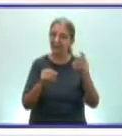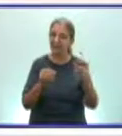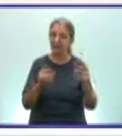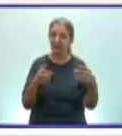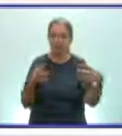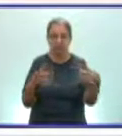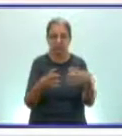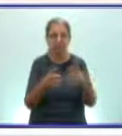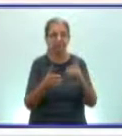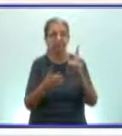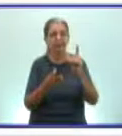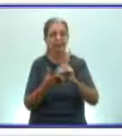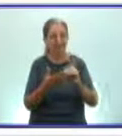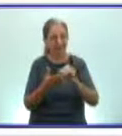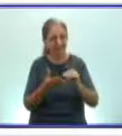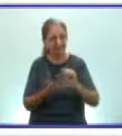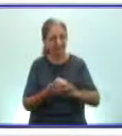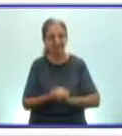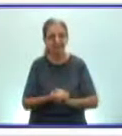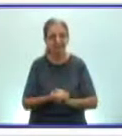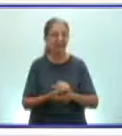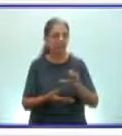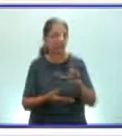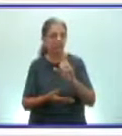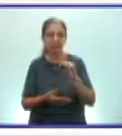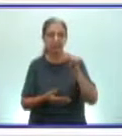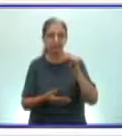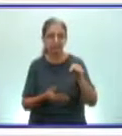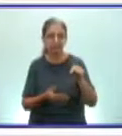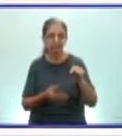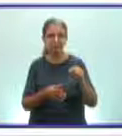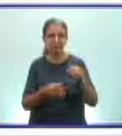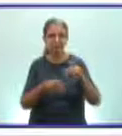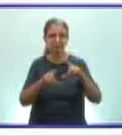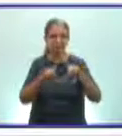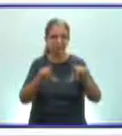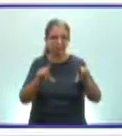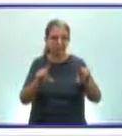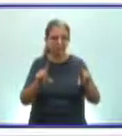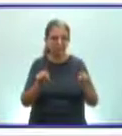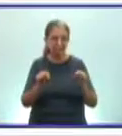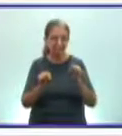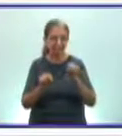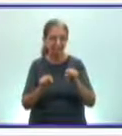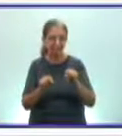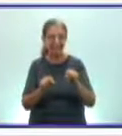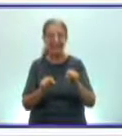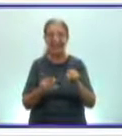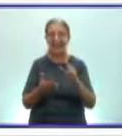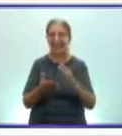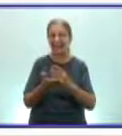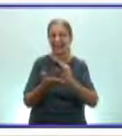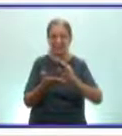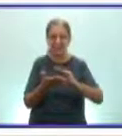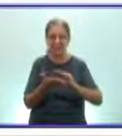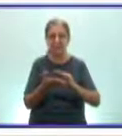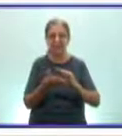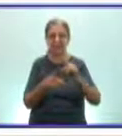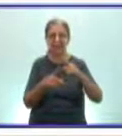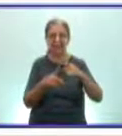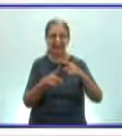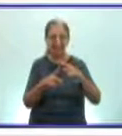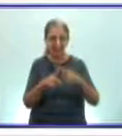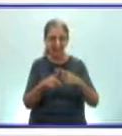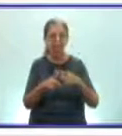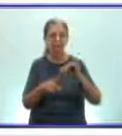datos. Todos estos conceptos te han aparecido en el libro de texto de 7º grado porque es